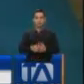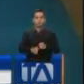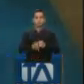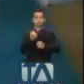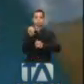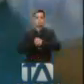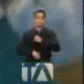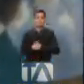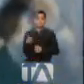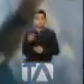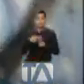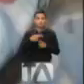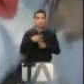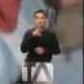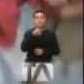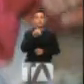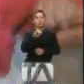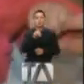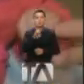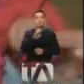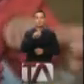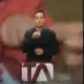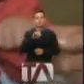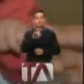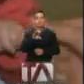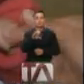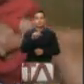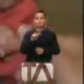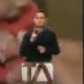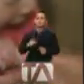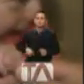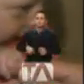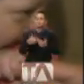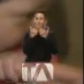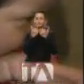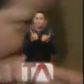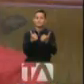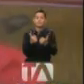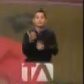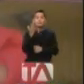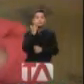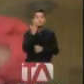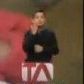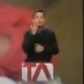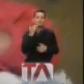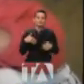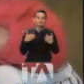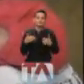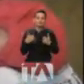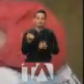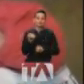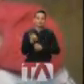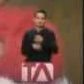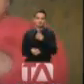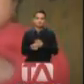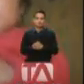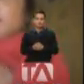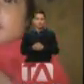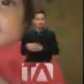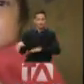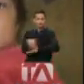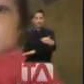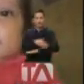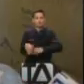llama Doménica y está en muy buenas condiciones de salud. Su madre se encuentra feliz de haberle traído al mundo. Dar a luz en la calle